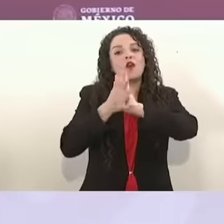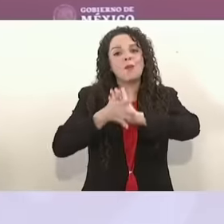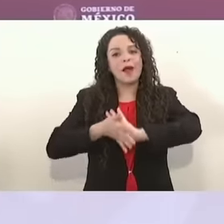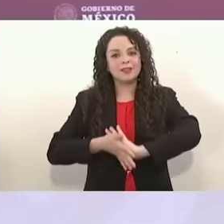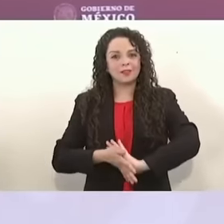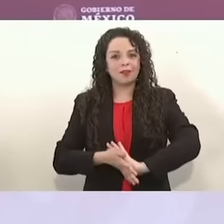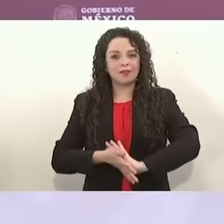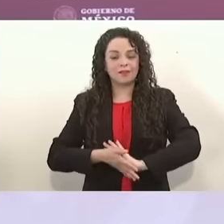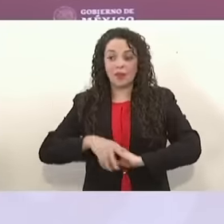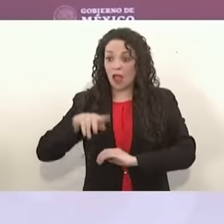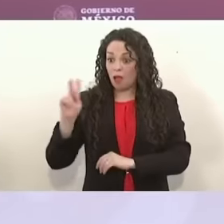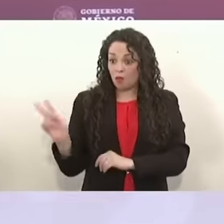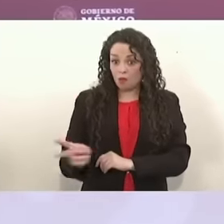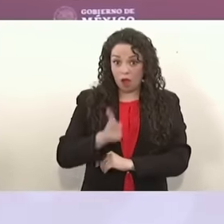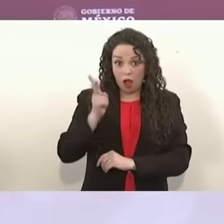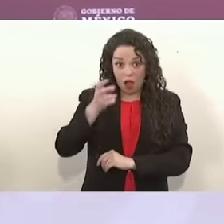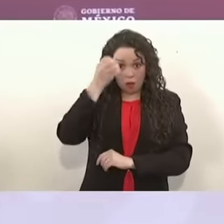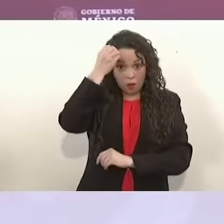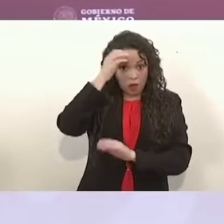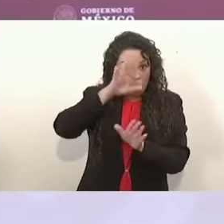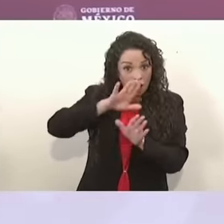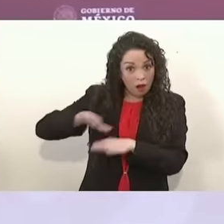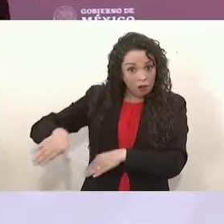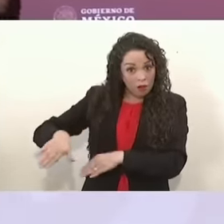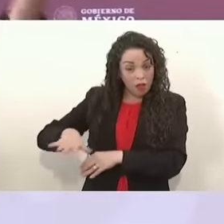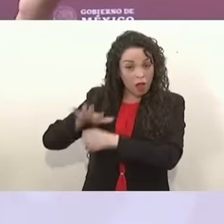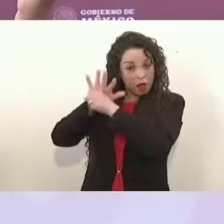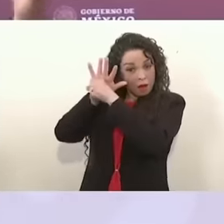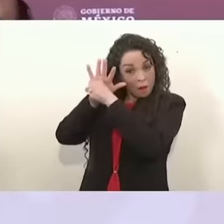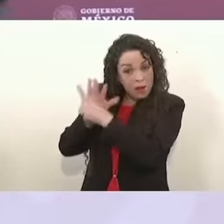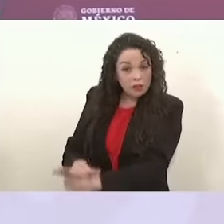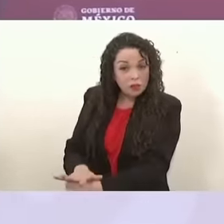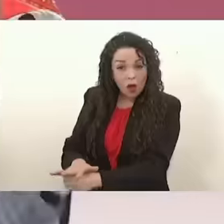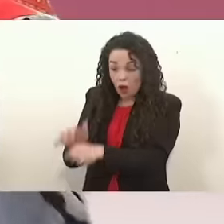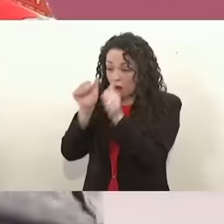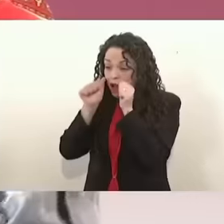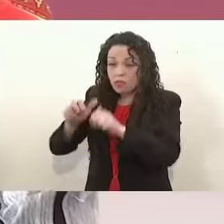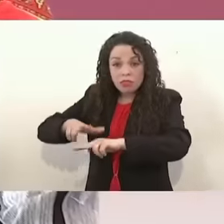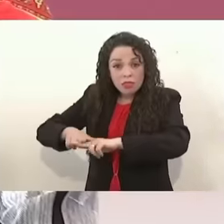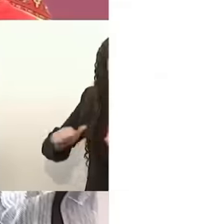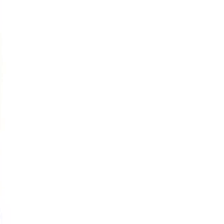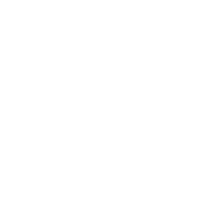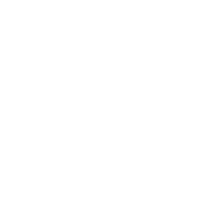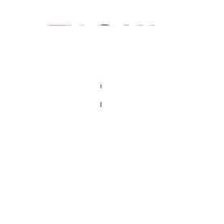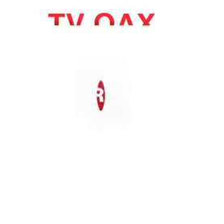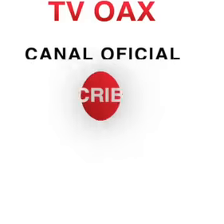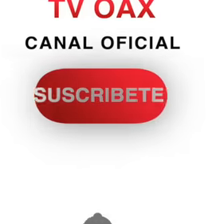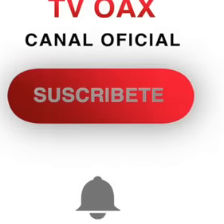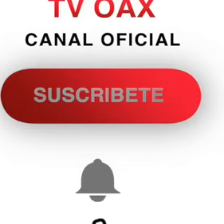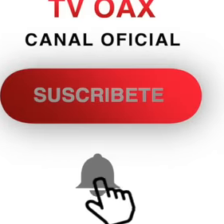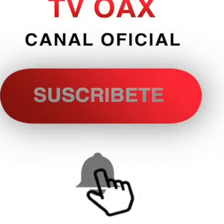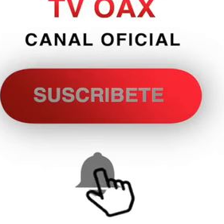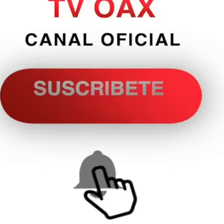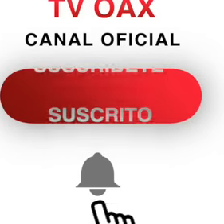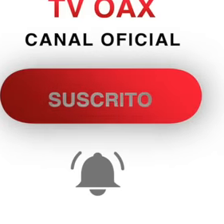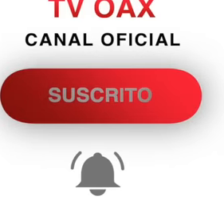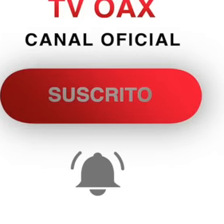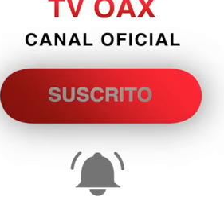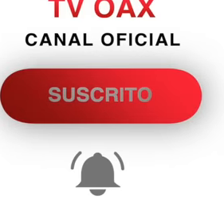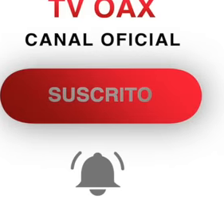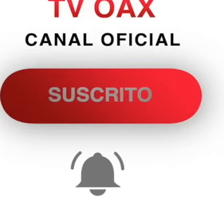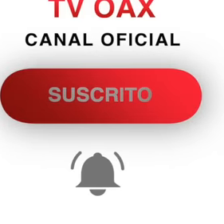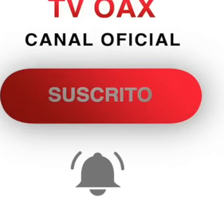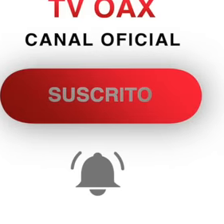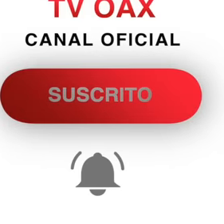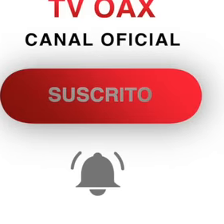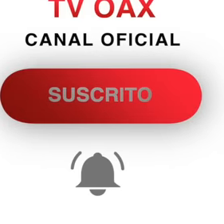del pueblo, de la represión, a la esperanza, a la cuarta transformación de la vida pública. Y hoy vengo